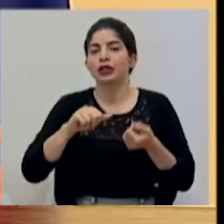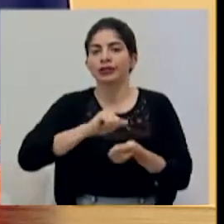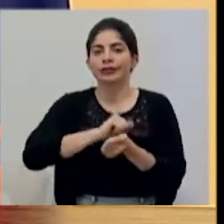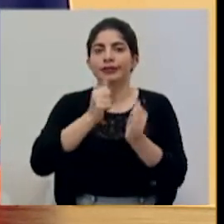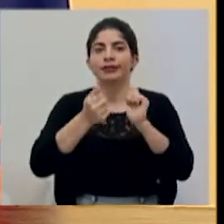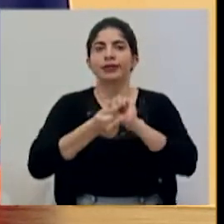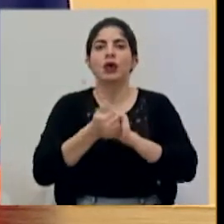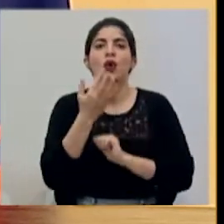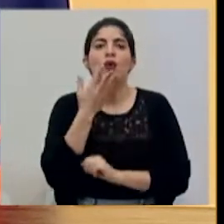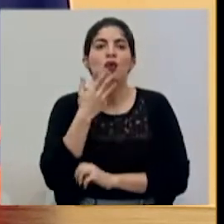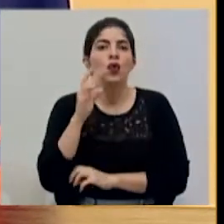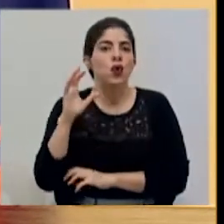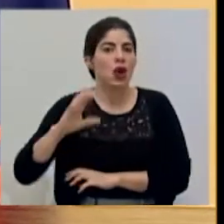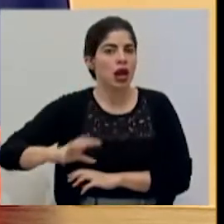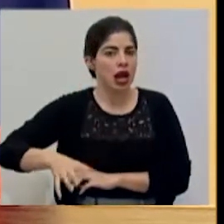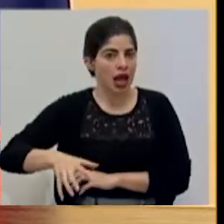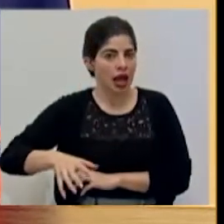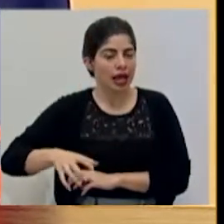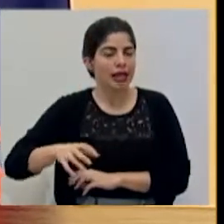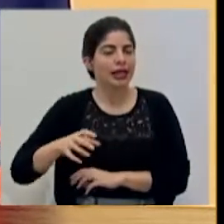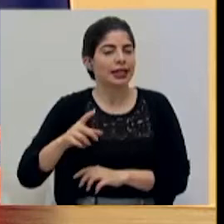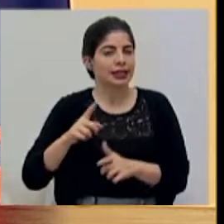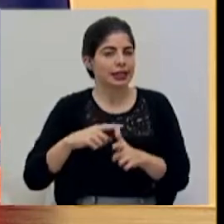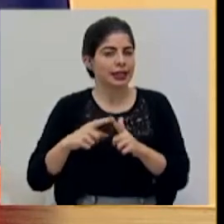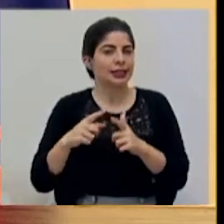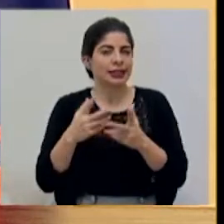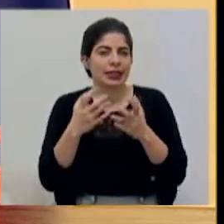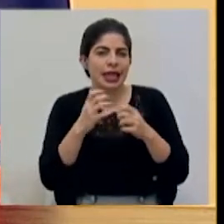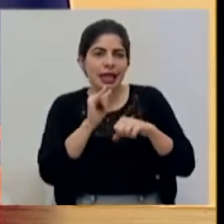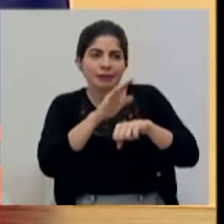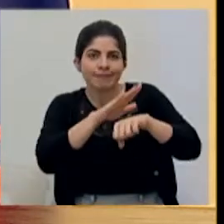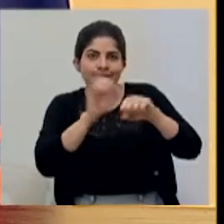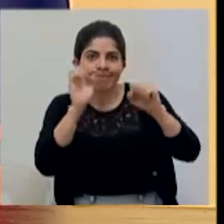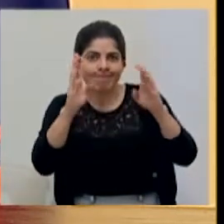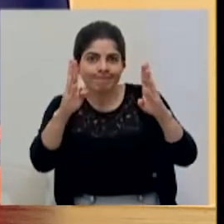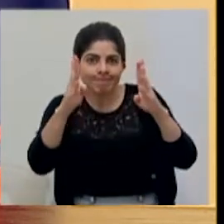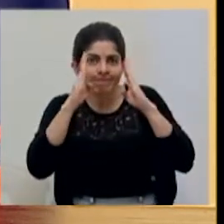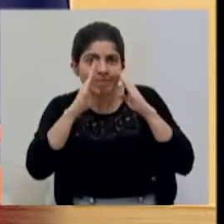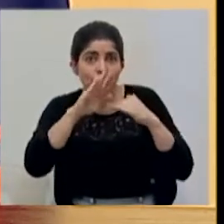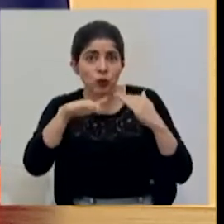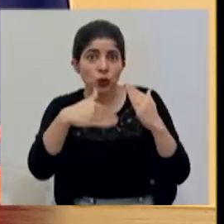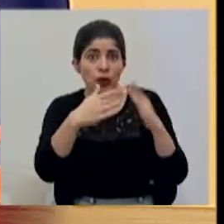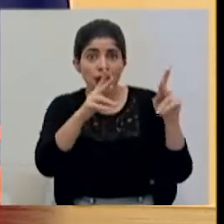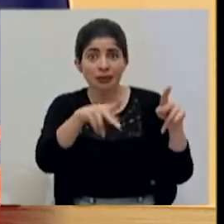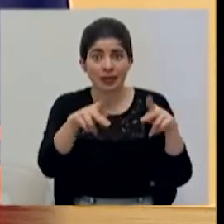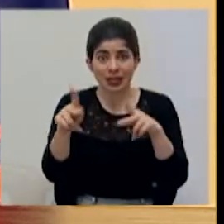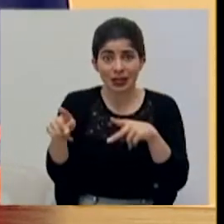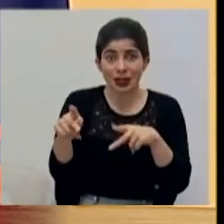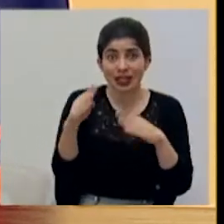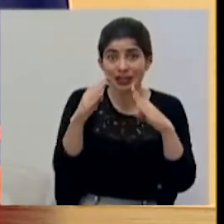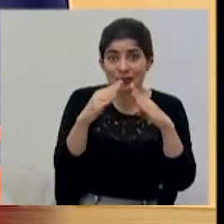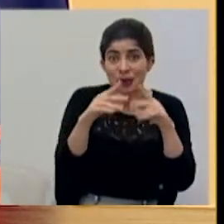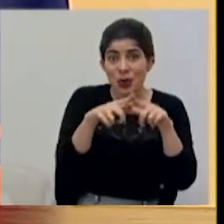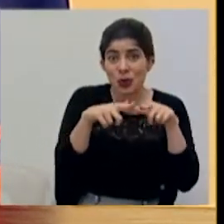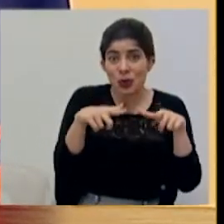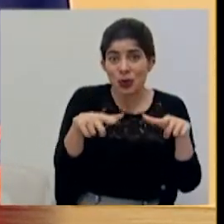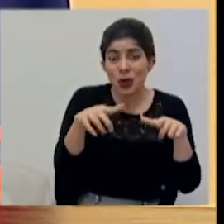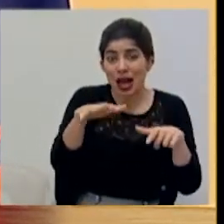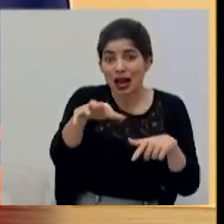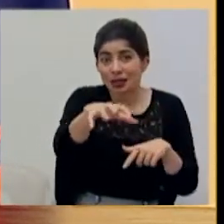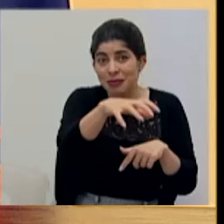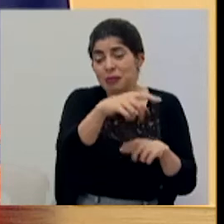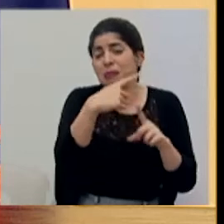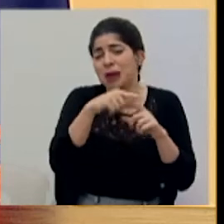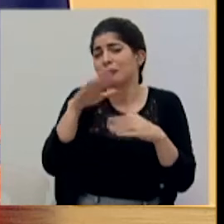alerta naranja, por lo que quisiéramos llamar la atención a la población de estos sitios, así como el resto de